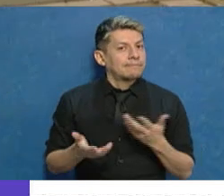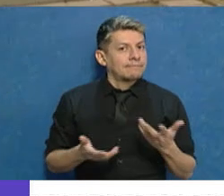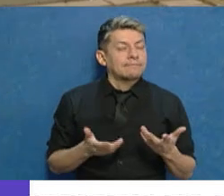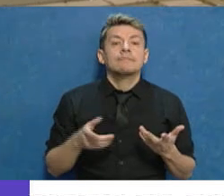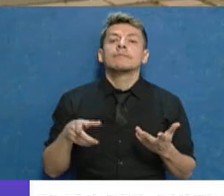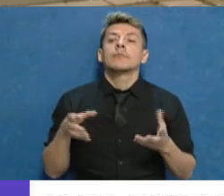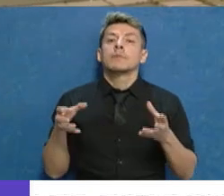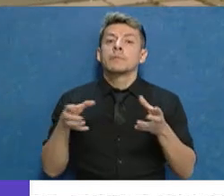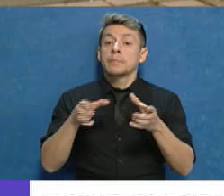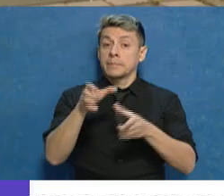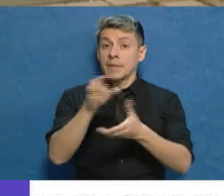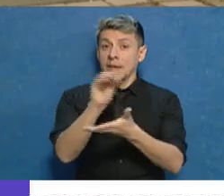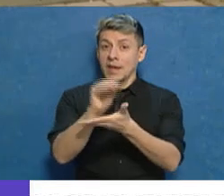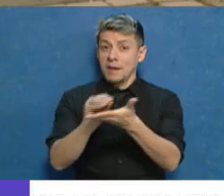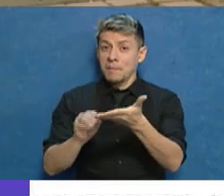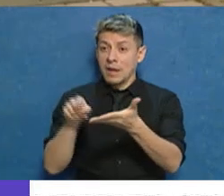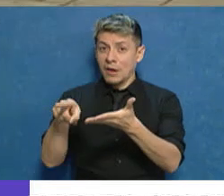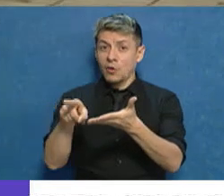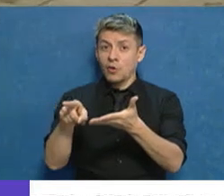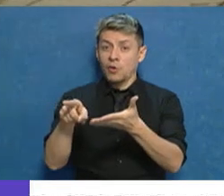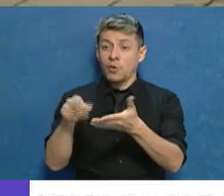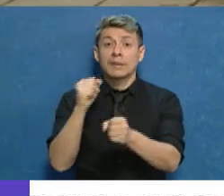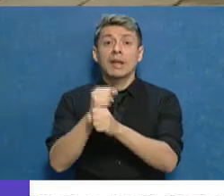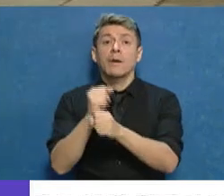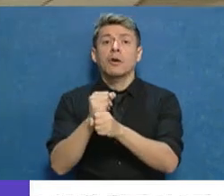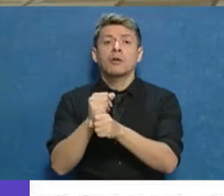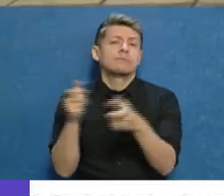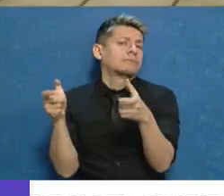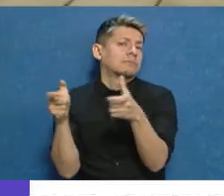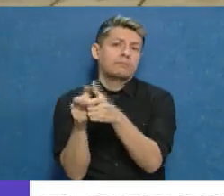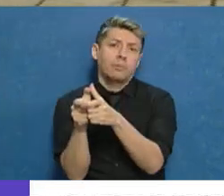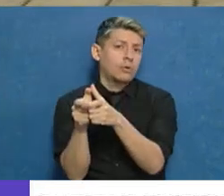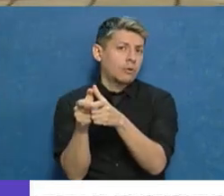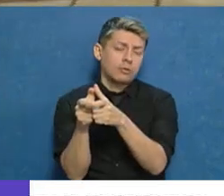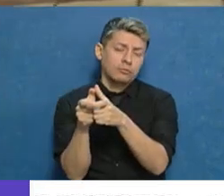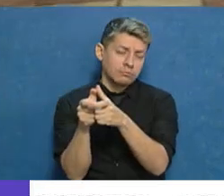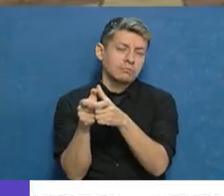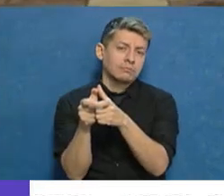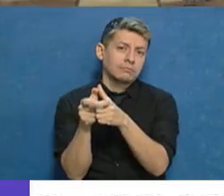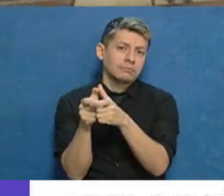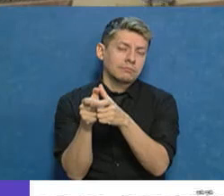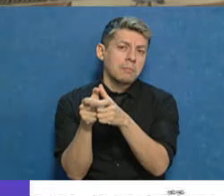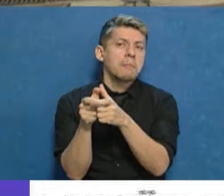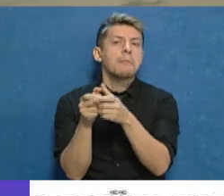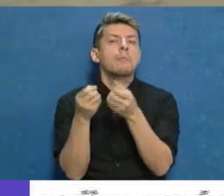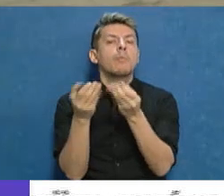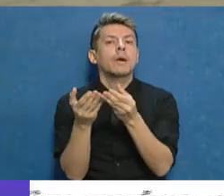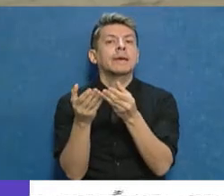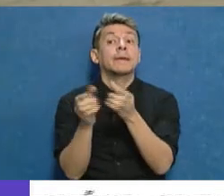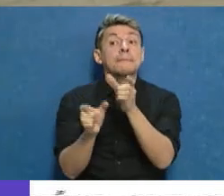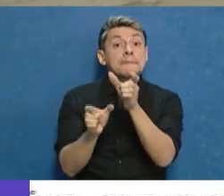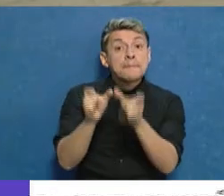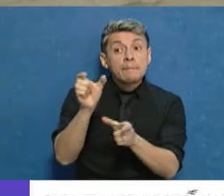con un grupo de personal muy, muy reducido, porque tenemos a cuatro